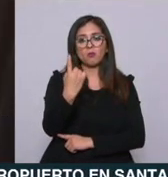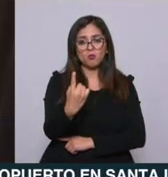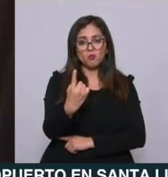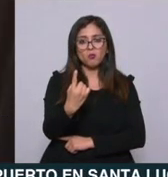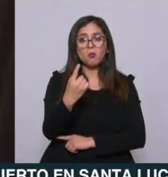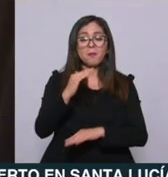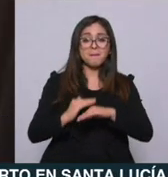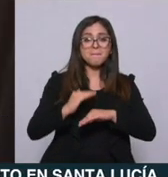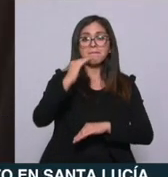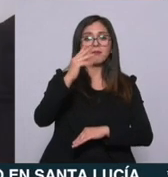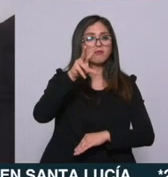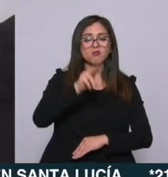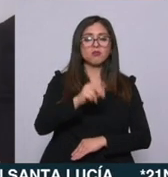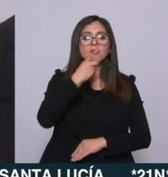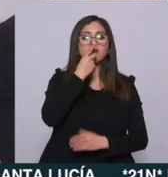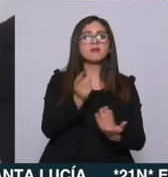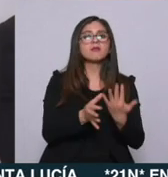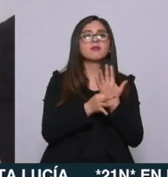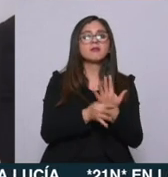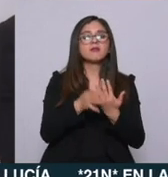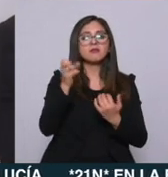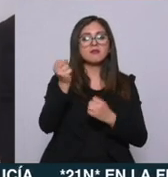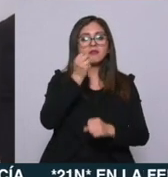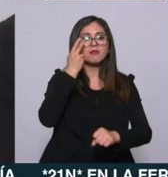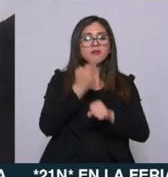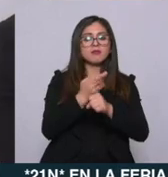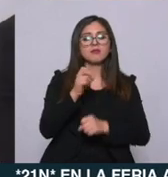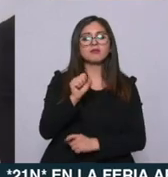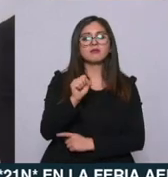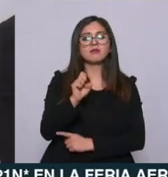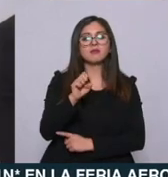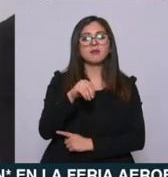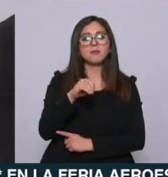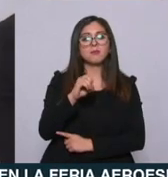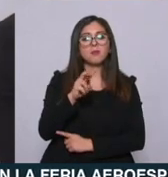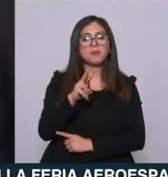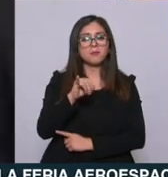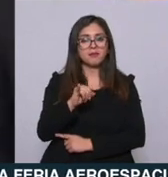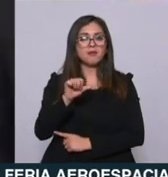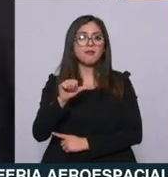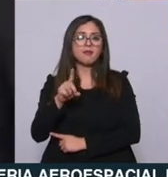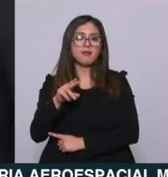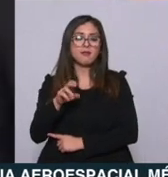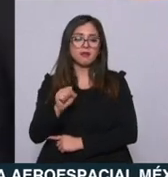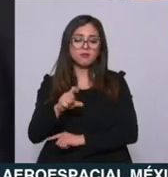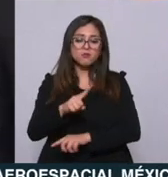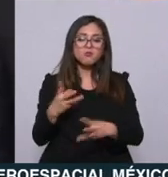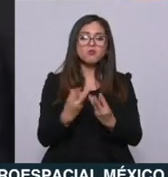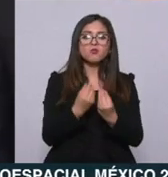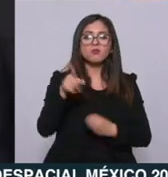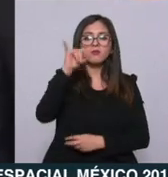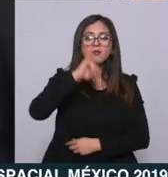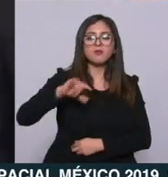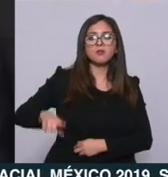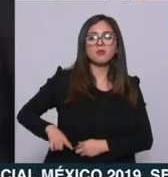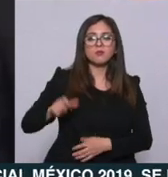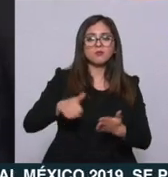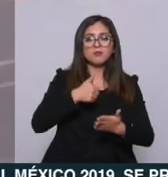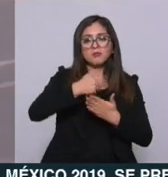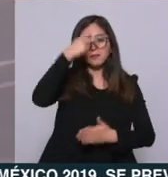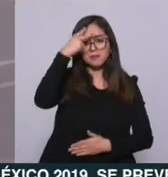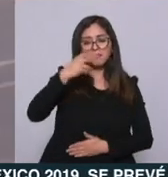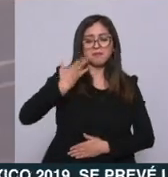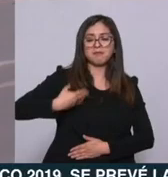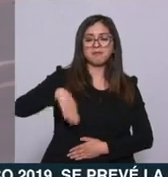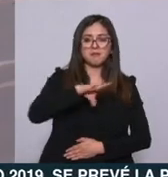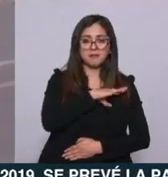costo adicional. Así lo informó el secretario de Movilidad Andrés Layuz en compañía de la jefa de gobierno Claudia Sheinbaum.